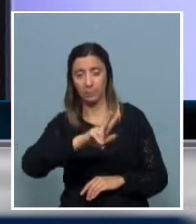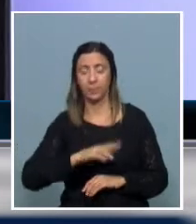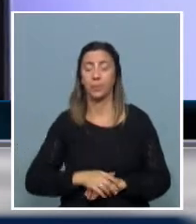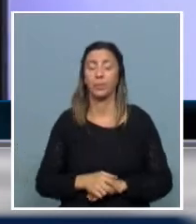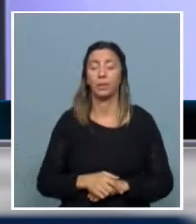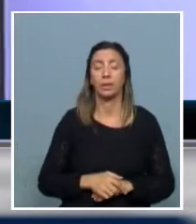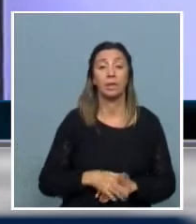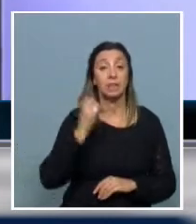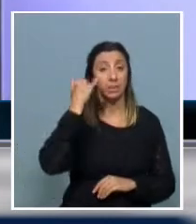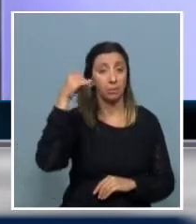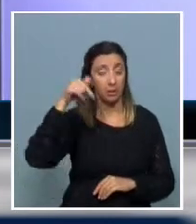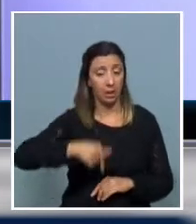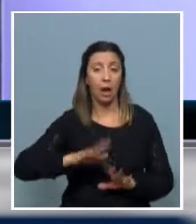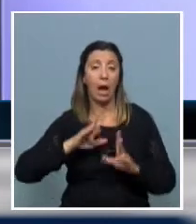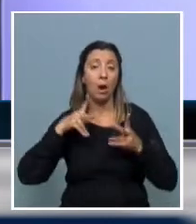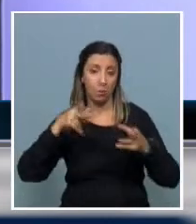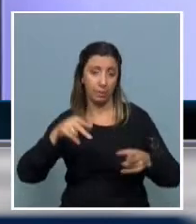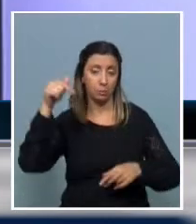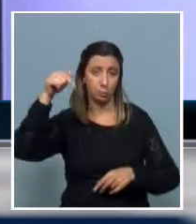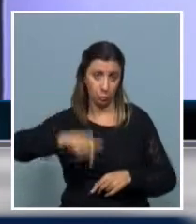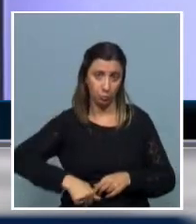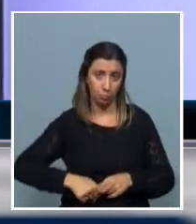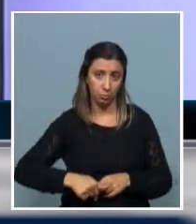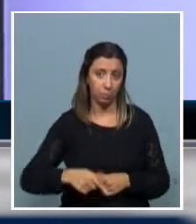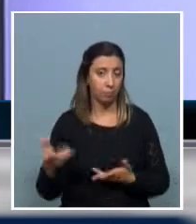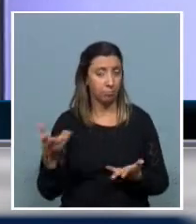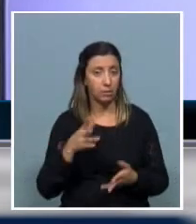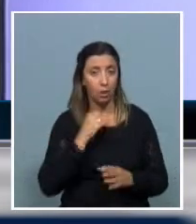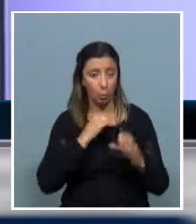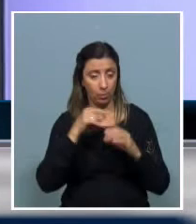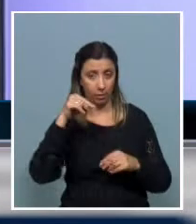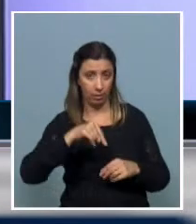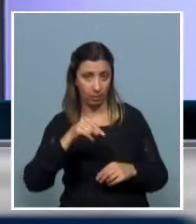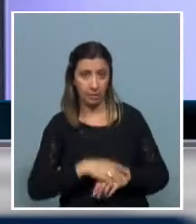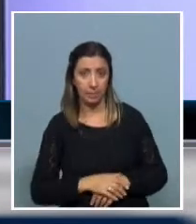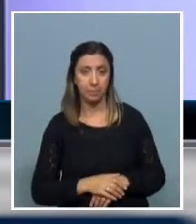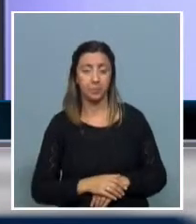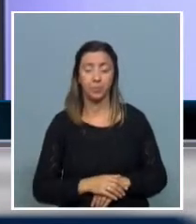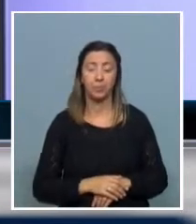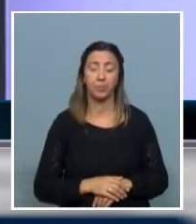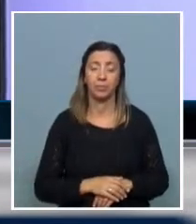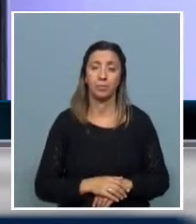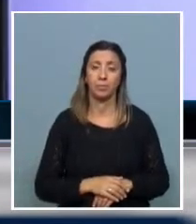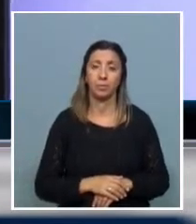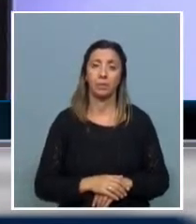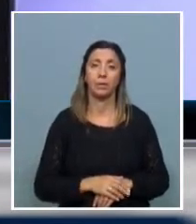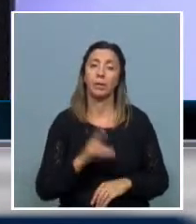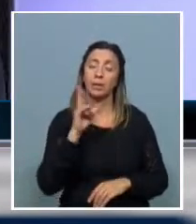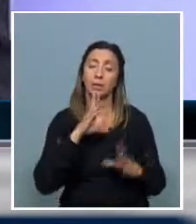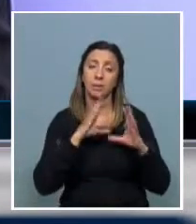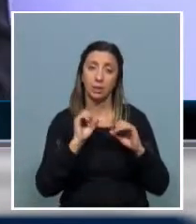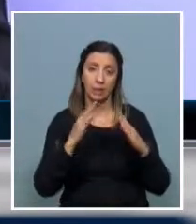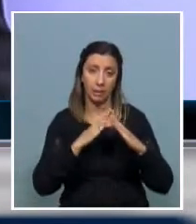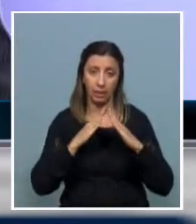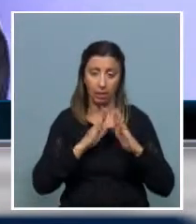4422-073. Llámanos, nosotros vamos a ir a una pequeña pausa. En esa pequeña pausa te invitamos a que te comuniques con nosotros porque la interventora de la Secretaría